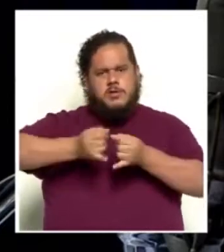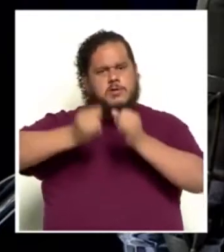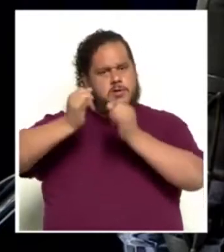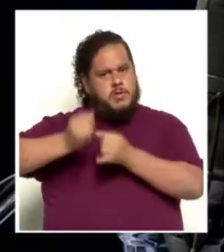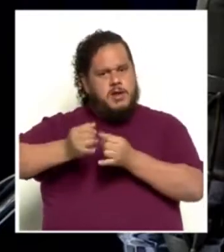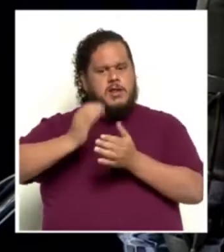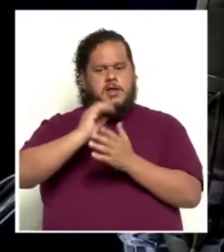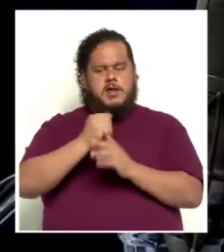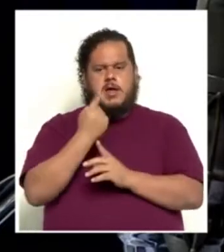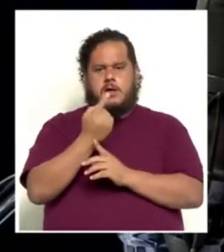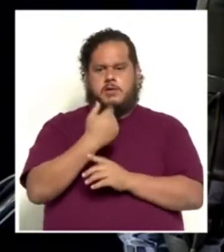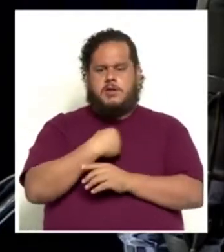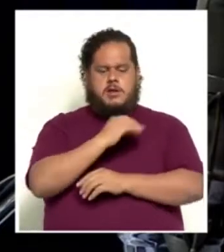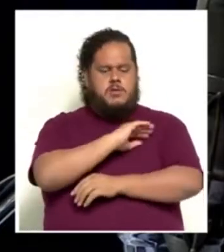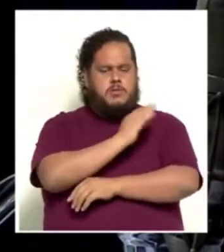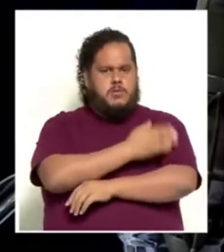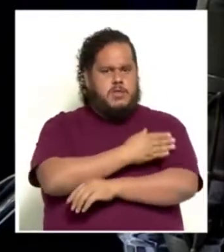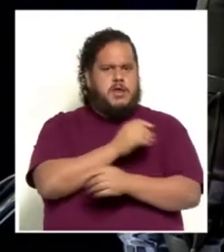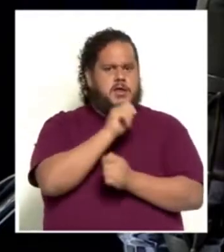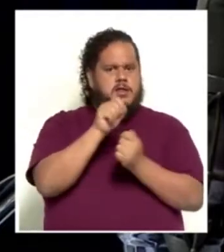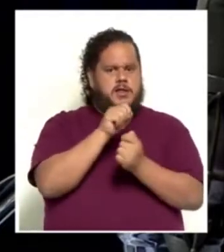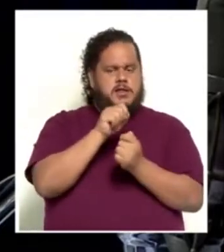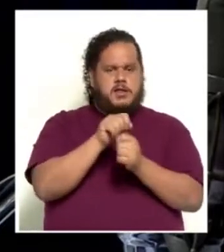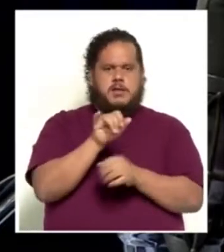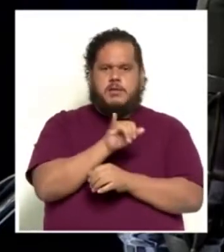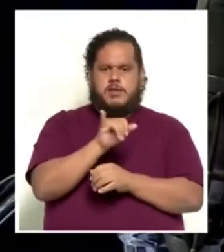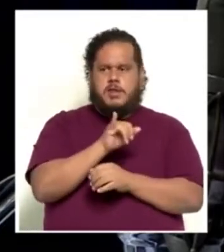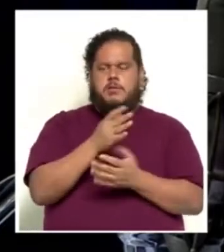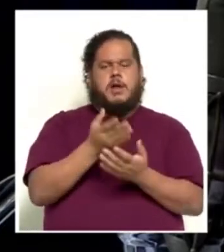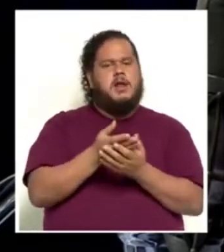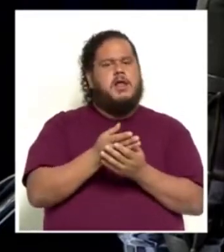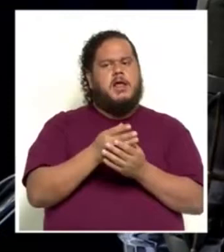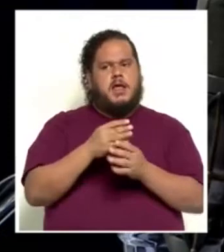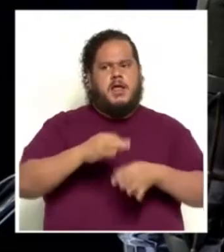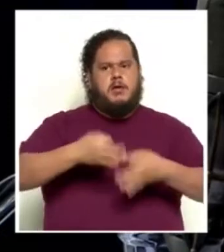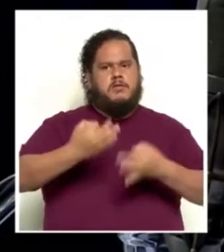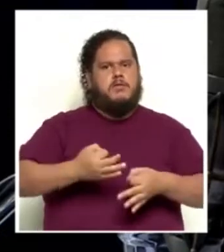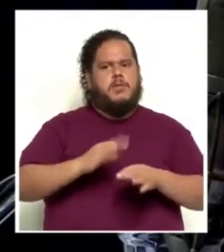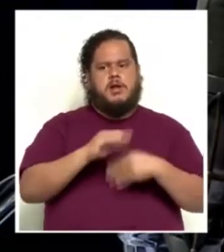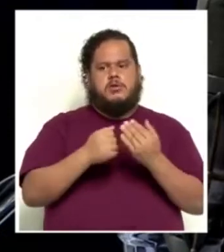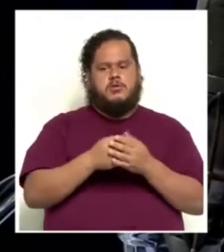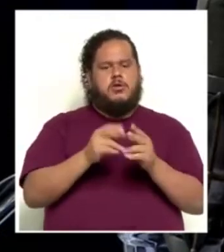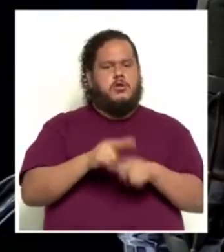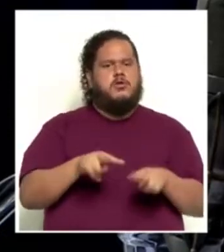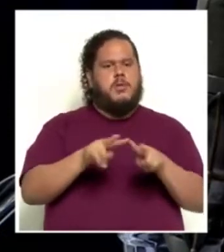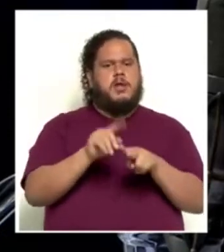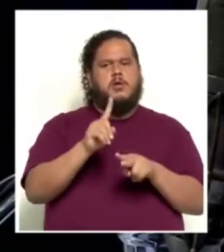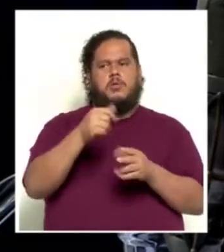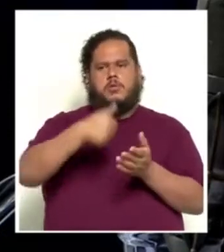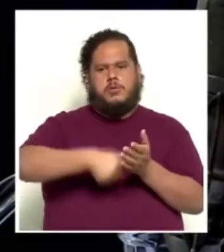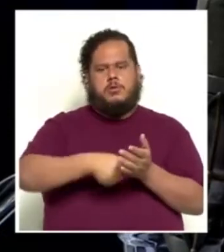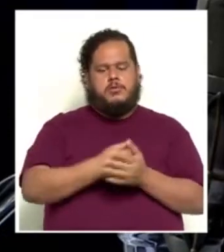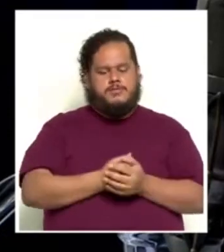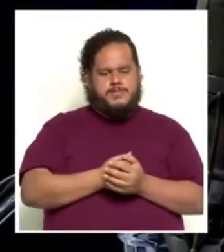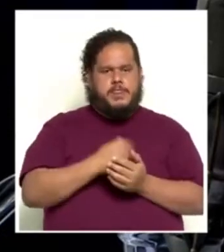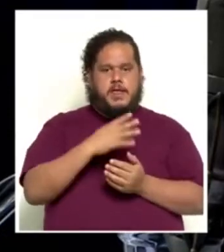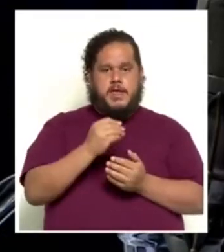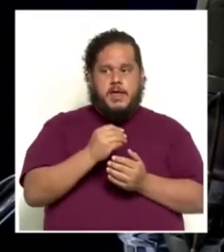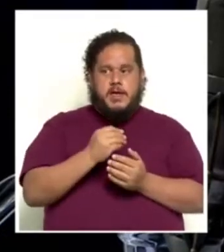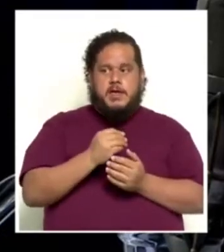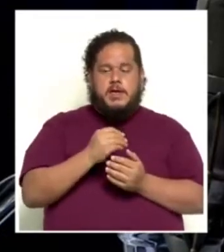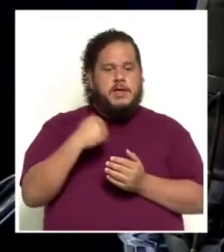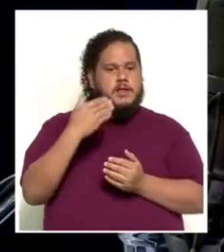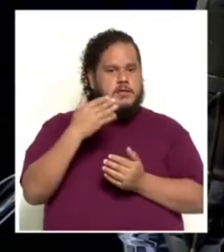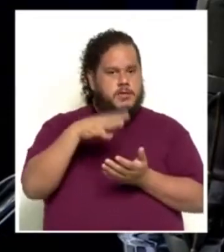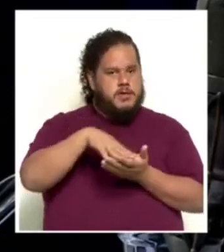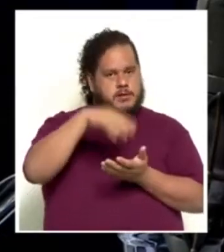tiene un poder que es exactamente igual en términos de lo formal, es decir, todos valen un voto. Y después de una curva de aprendizaje que